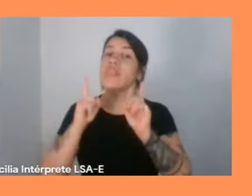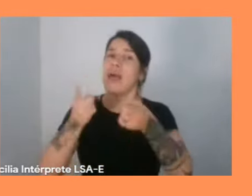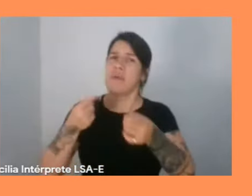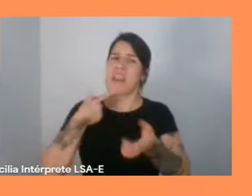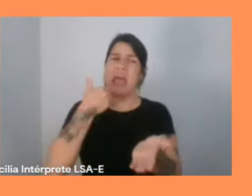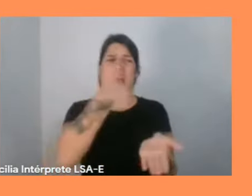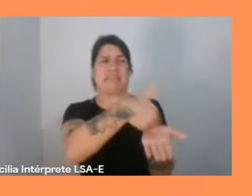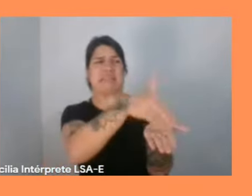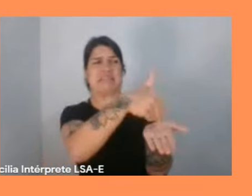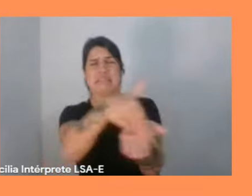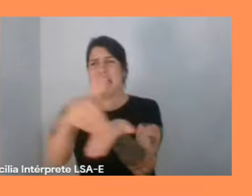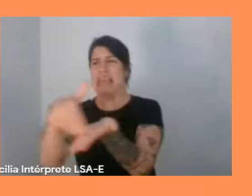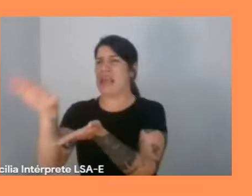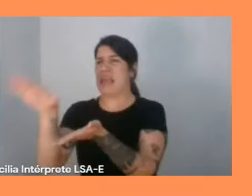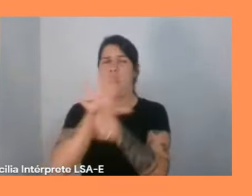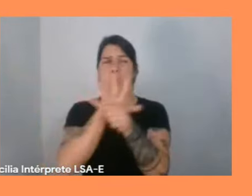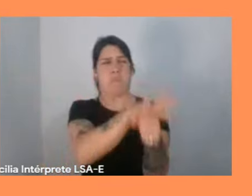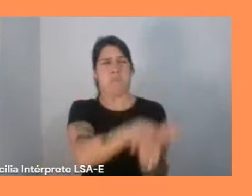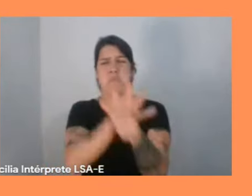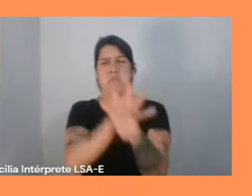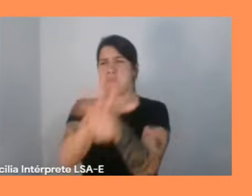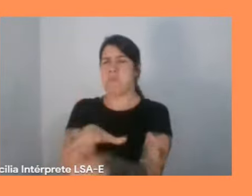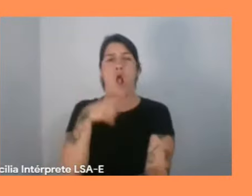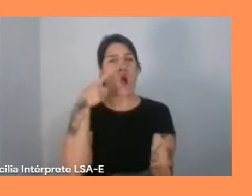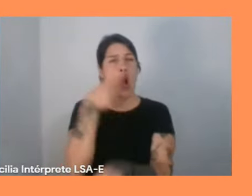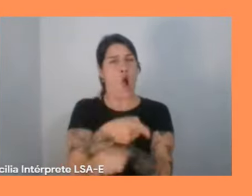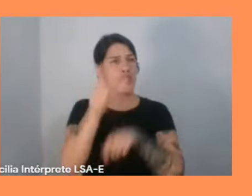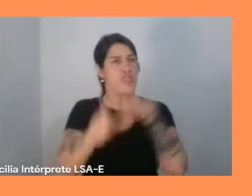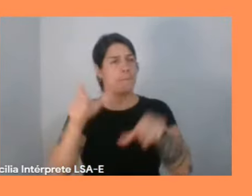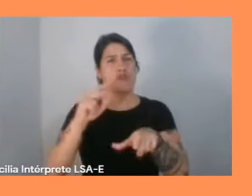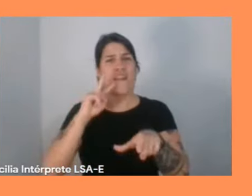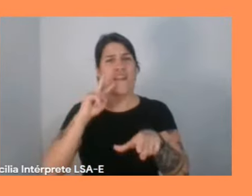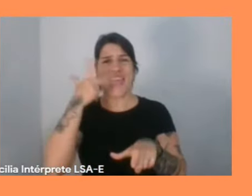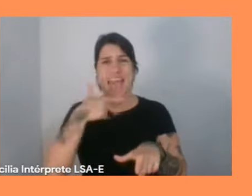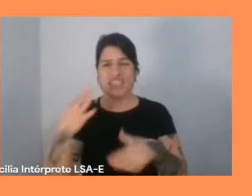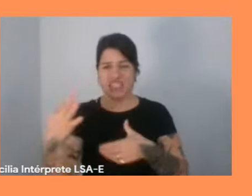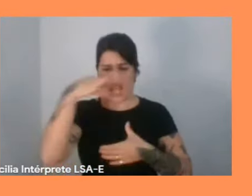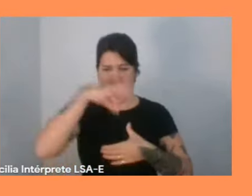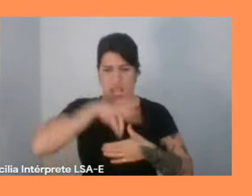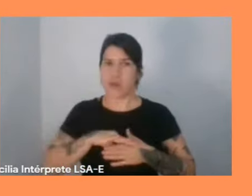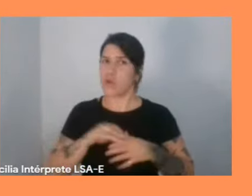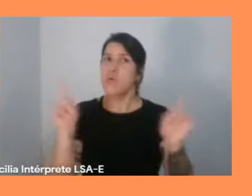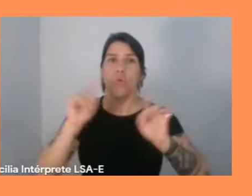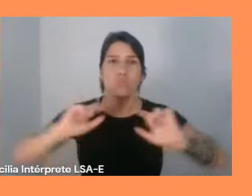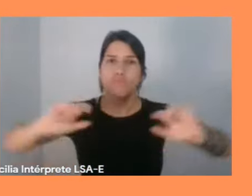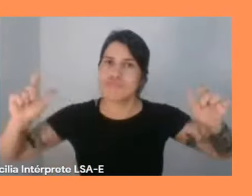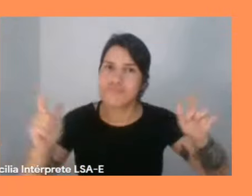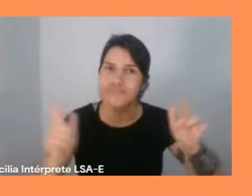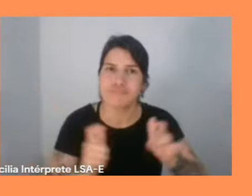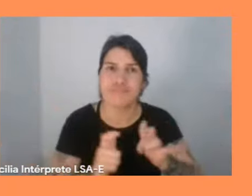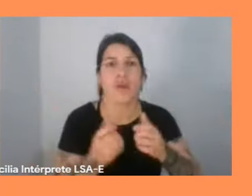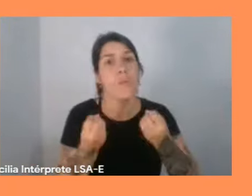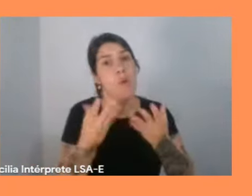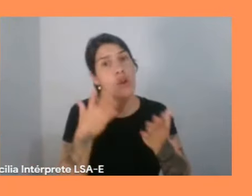personas con VIH, respetando el derecho a la confidencialidad, desarticulando prejuicios y brindando información